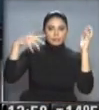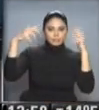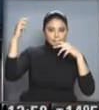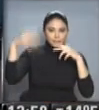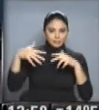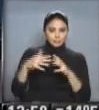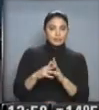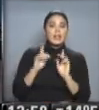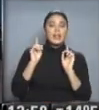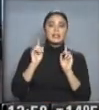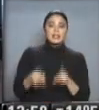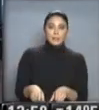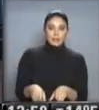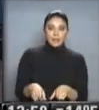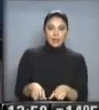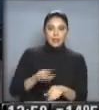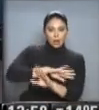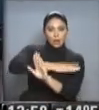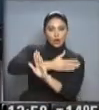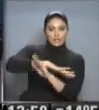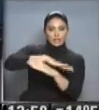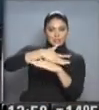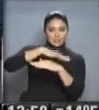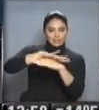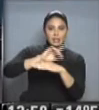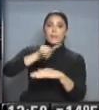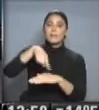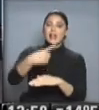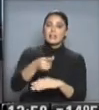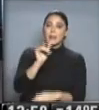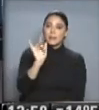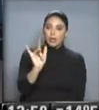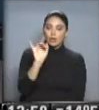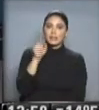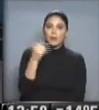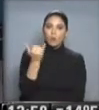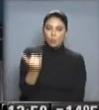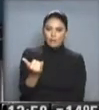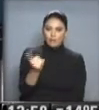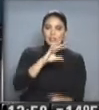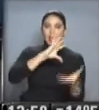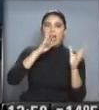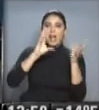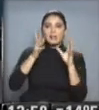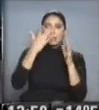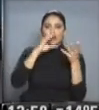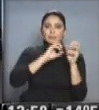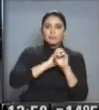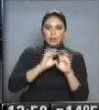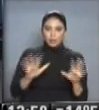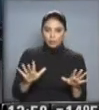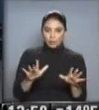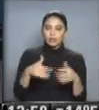precipitación. Además, a lo largo de la zona cordillerana, para mañana, miércoles y jueves, el tiempo va a ir desmejorando